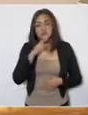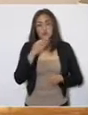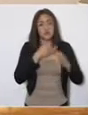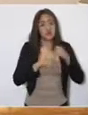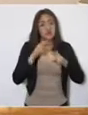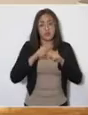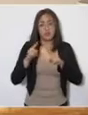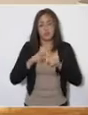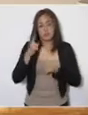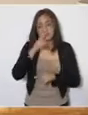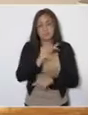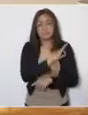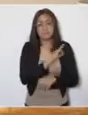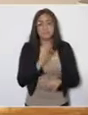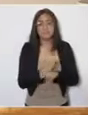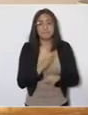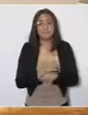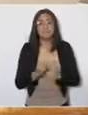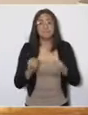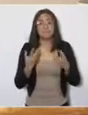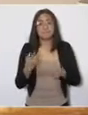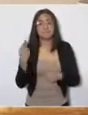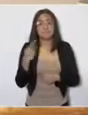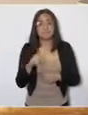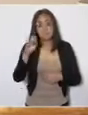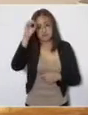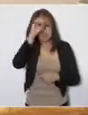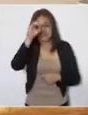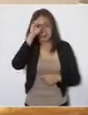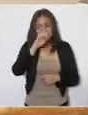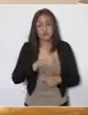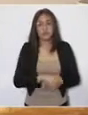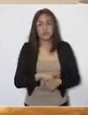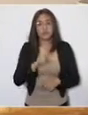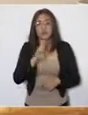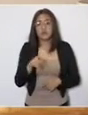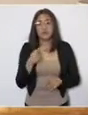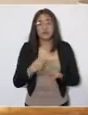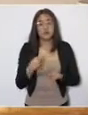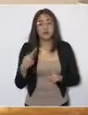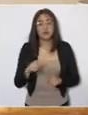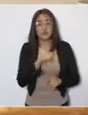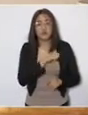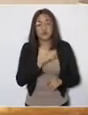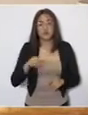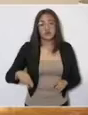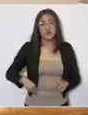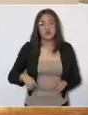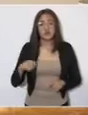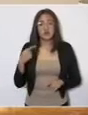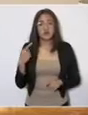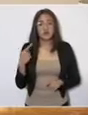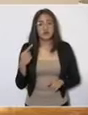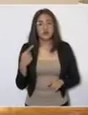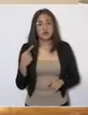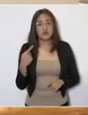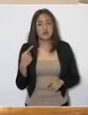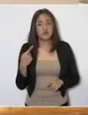para poder emitir una opinión y nunca el ayuntamiento de san martín texmelucan